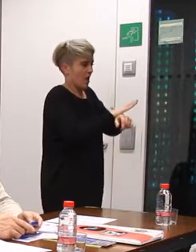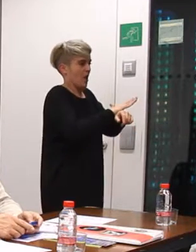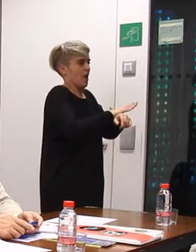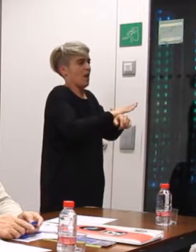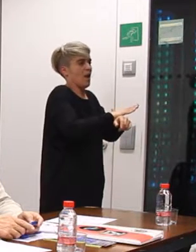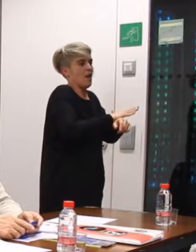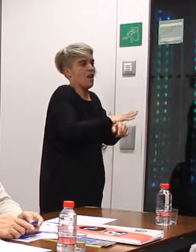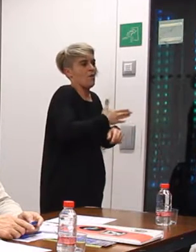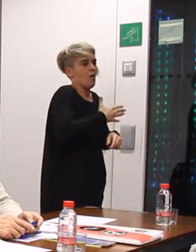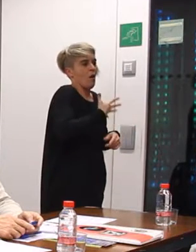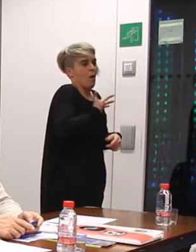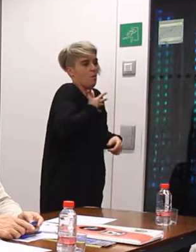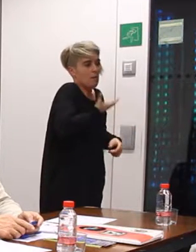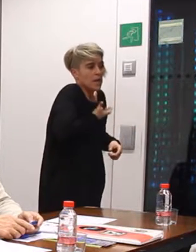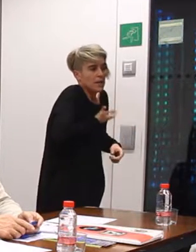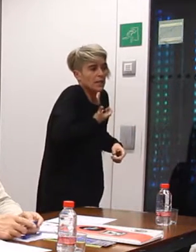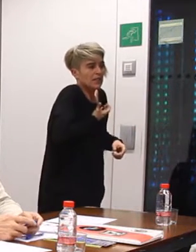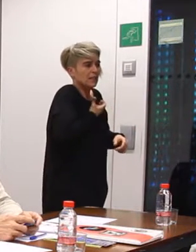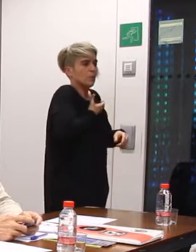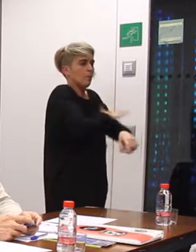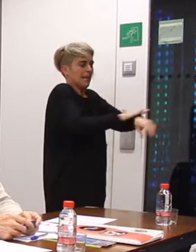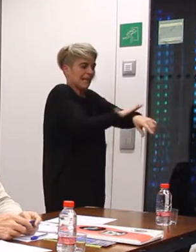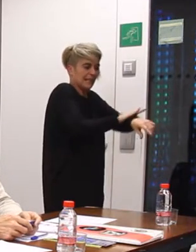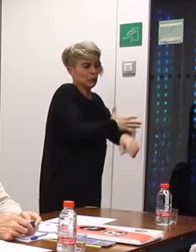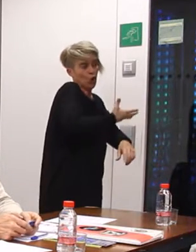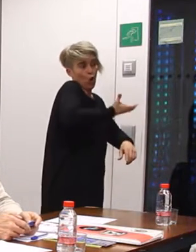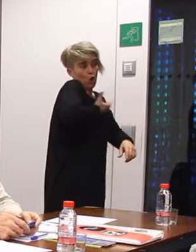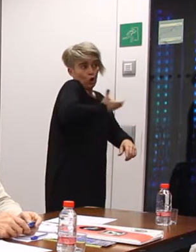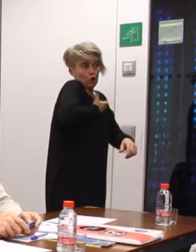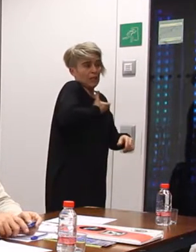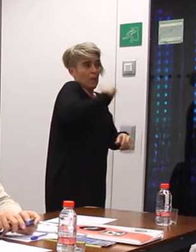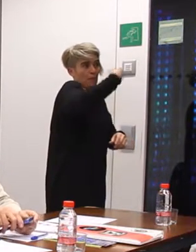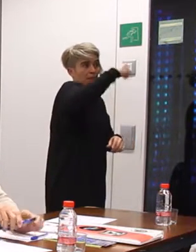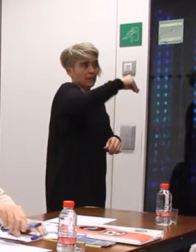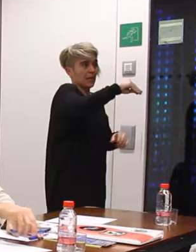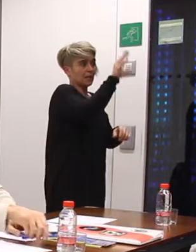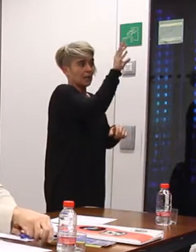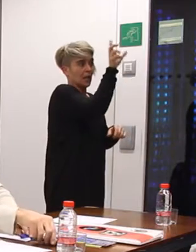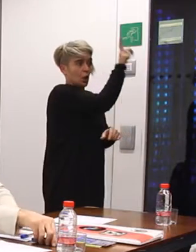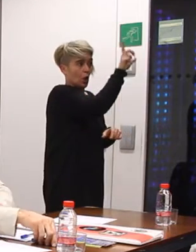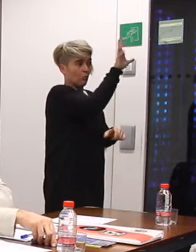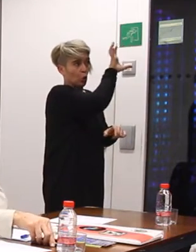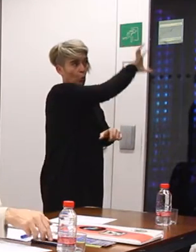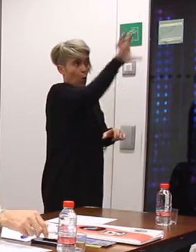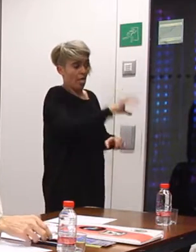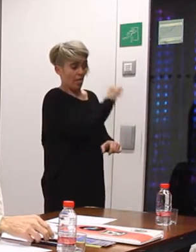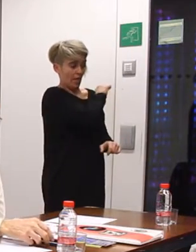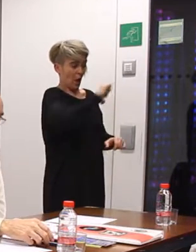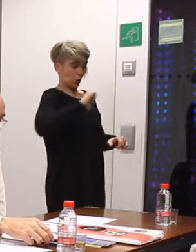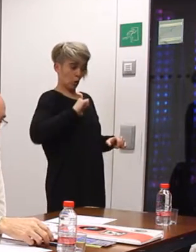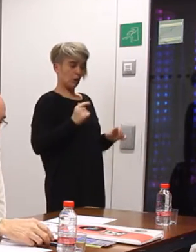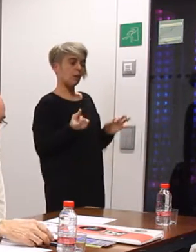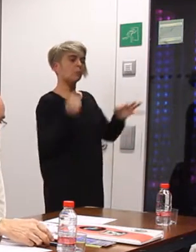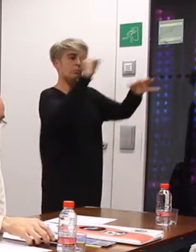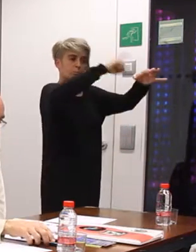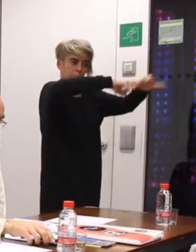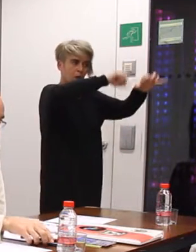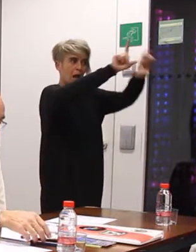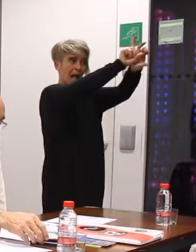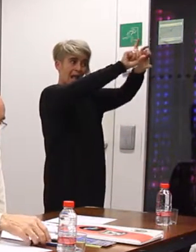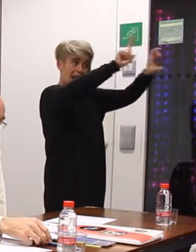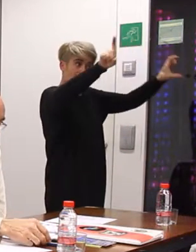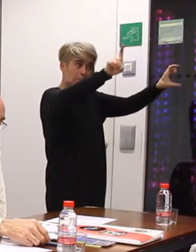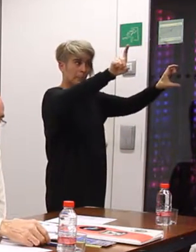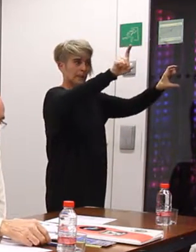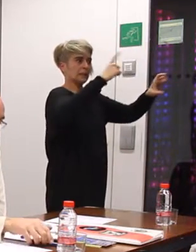ministros, consellers, presidentes de comunidades autónomas, que están en empresas energéticas hoy en